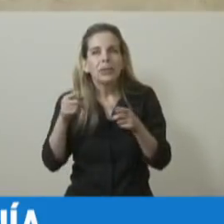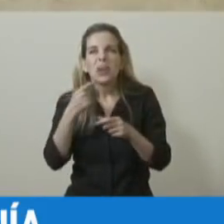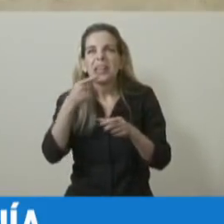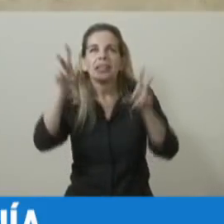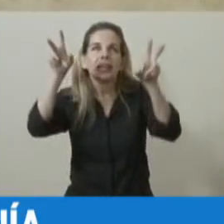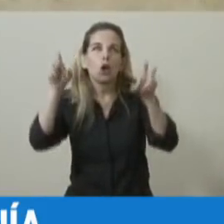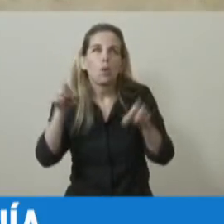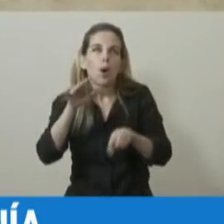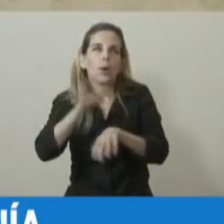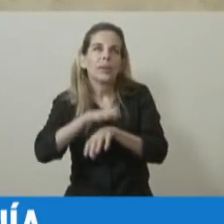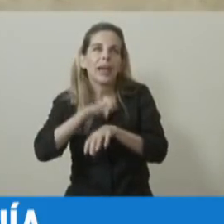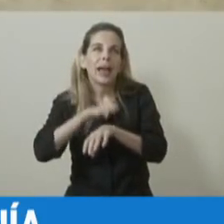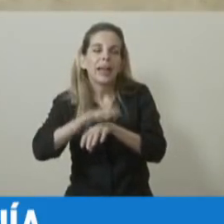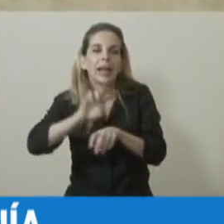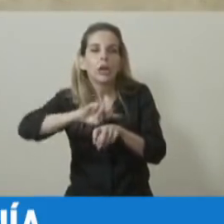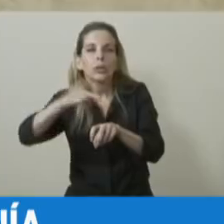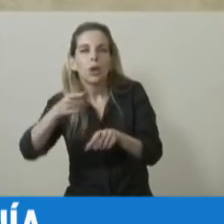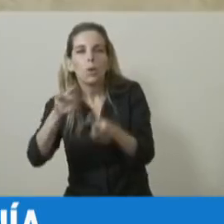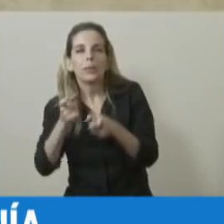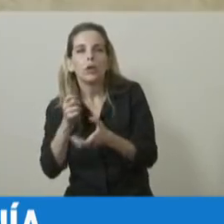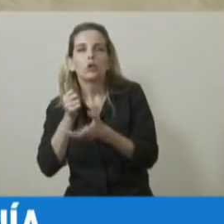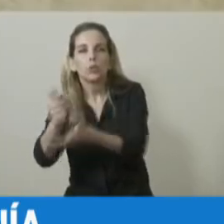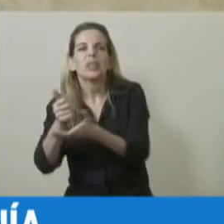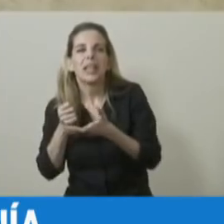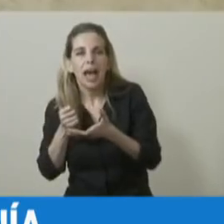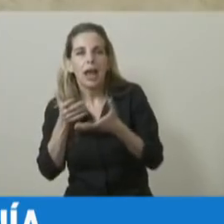ustedes las llaman, o subsidiarias,